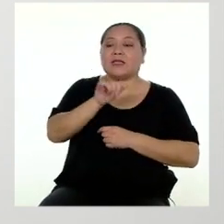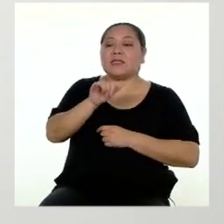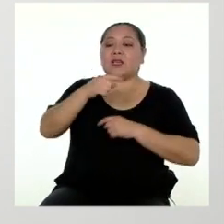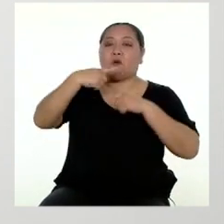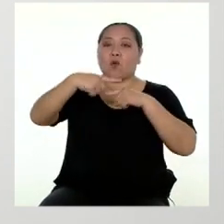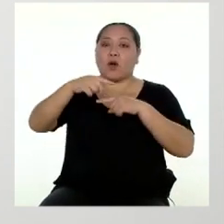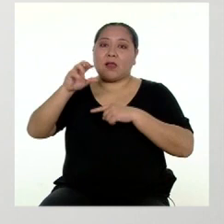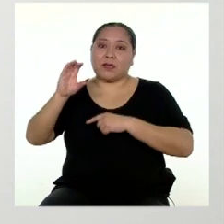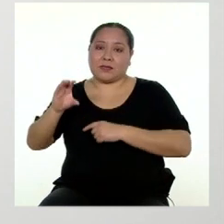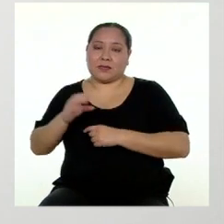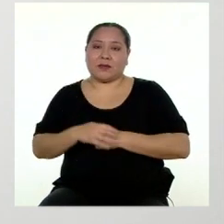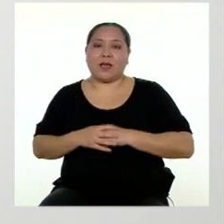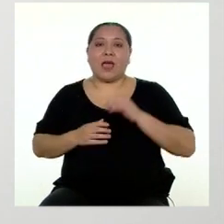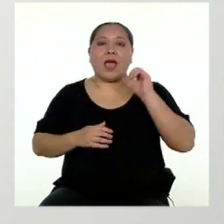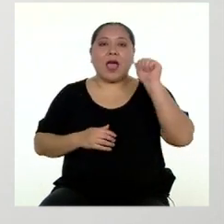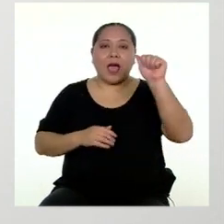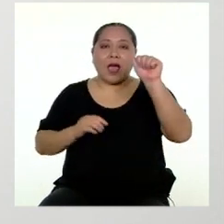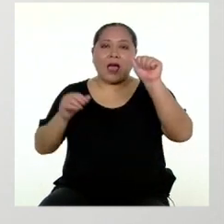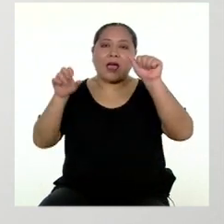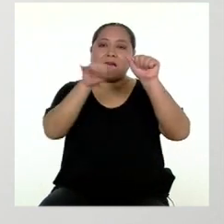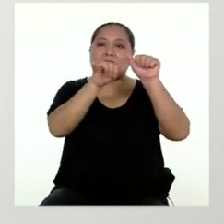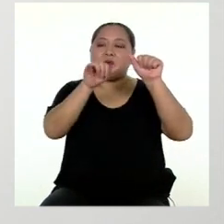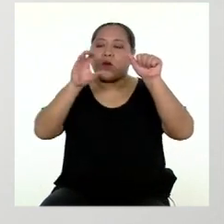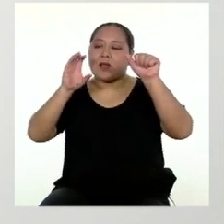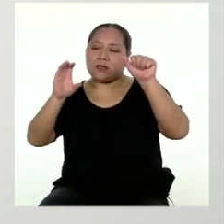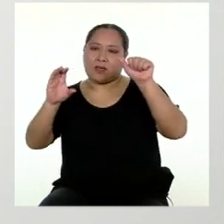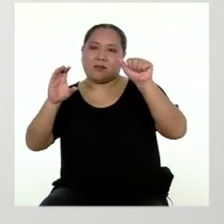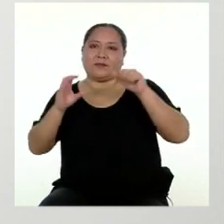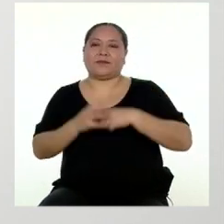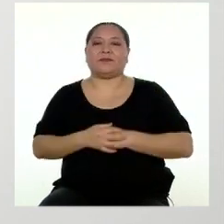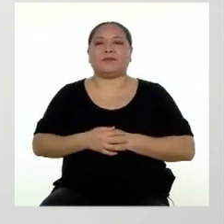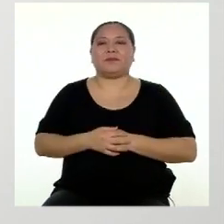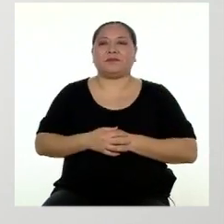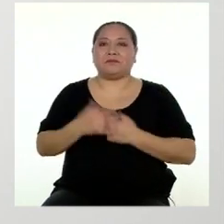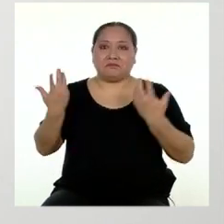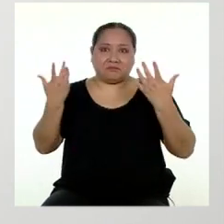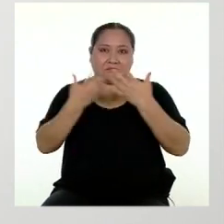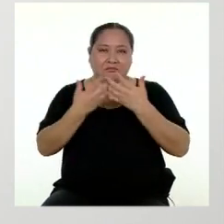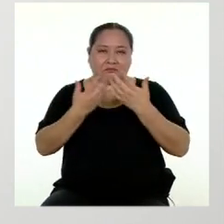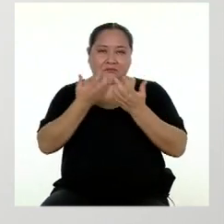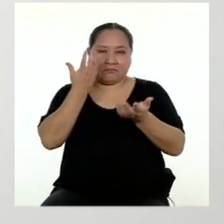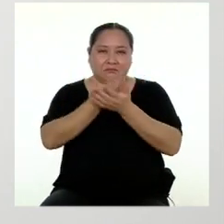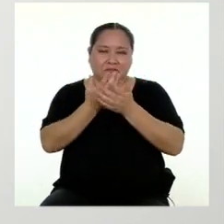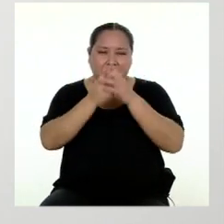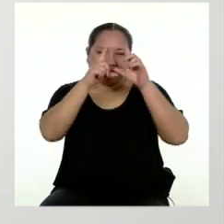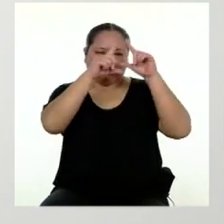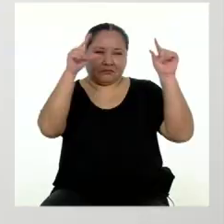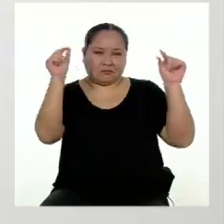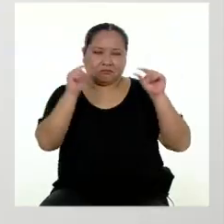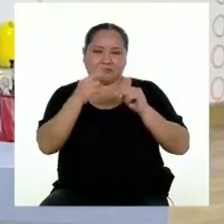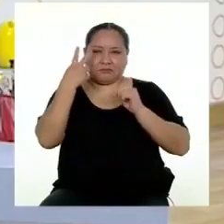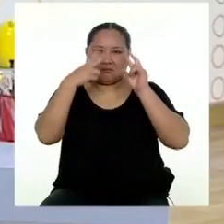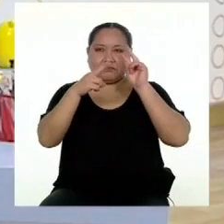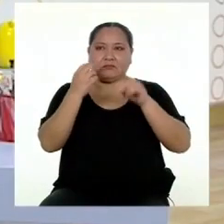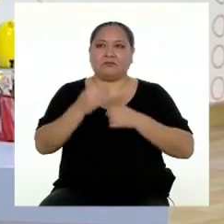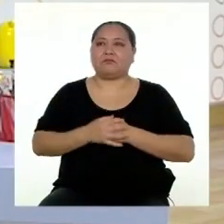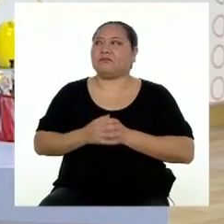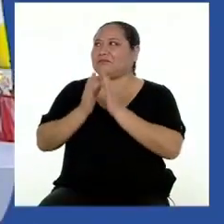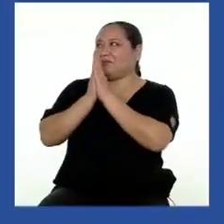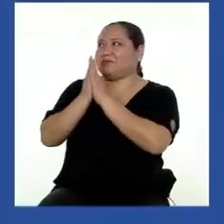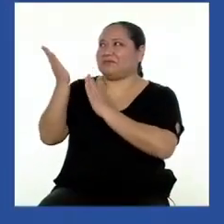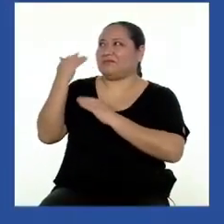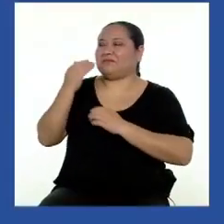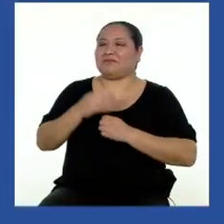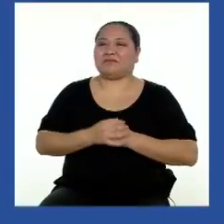entonces A es igual a C. Es válido. ¿Lo aplicamos a tus ecuaciones para que lo entiendas mejor? Por favor.